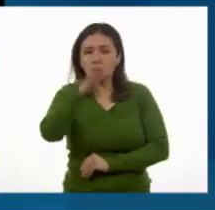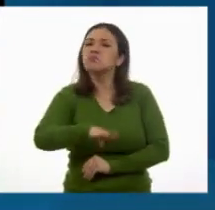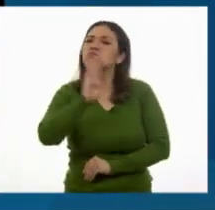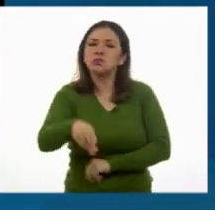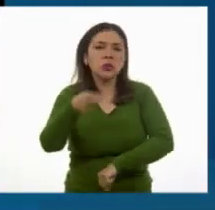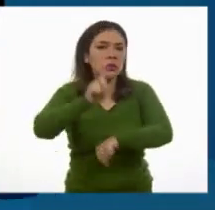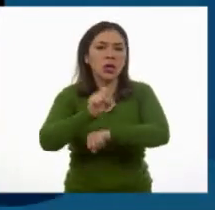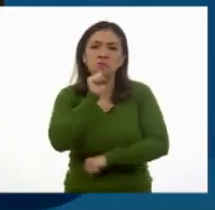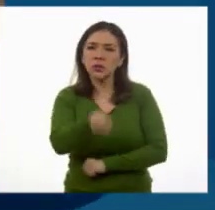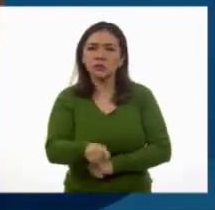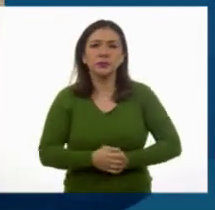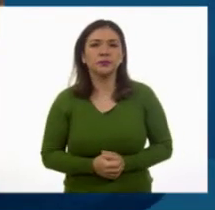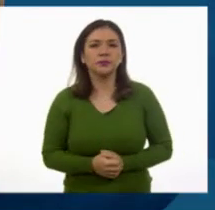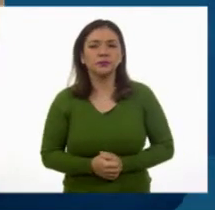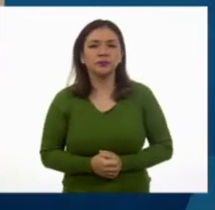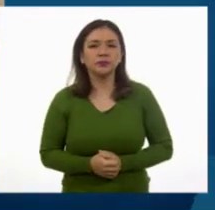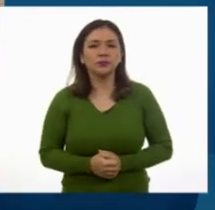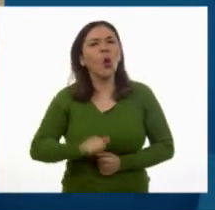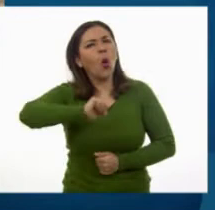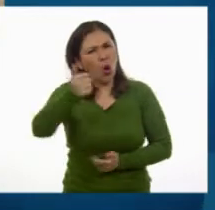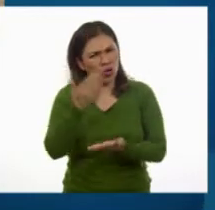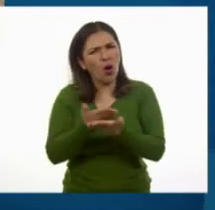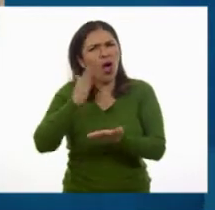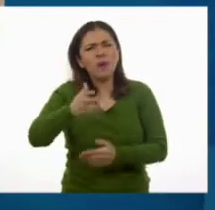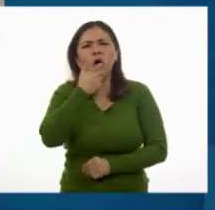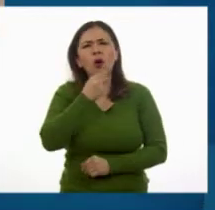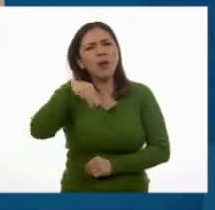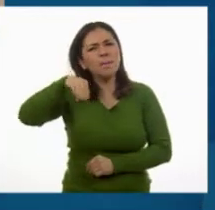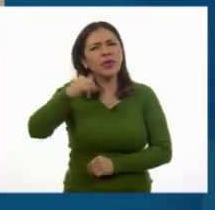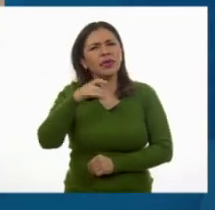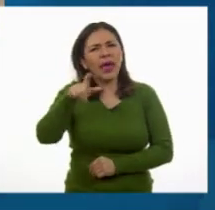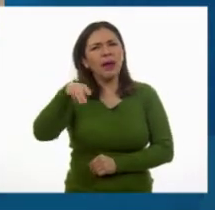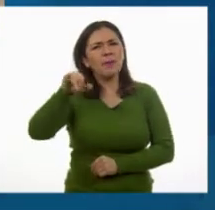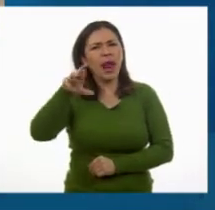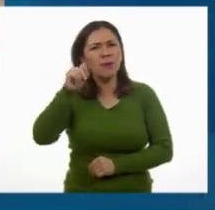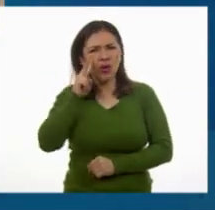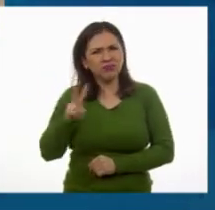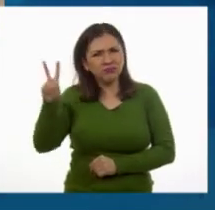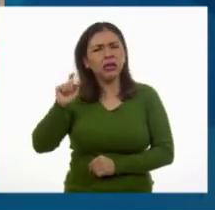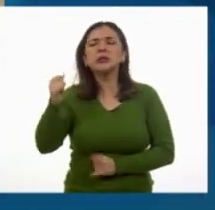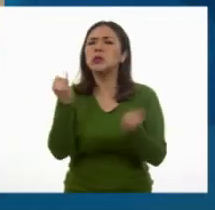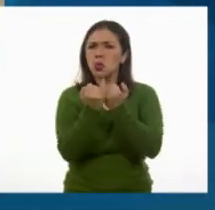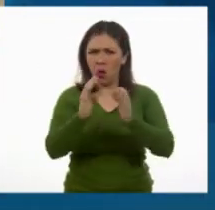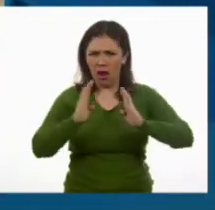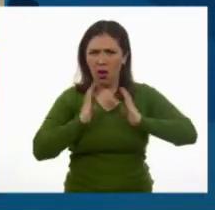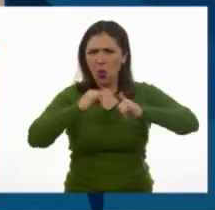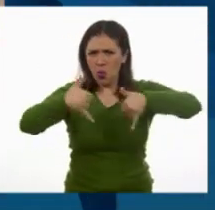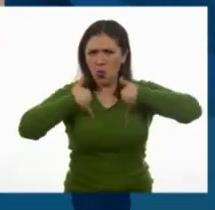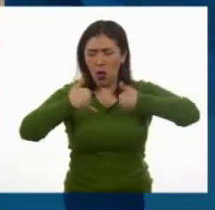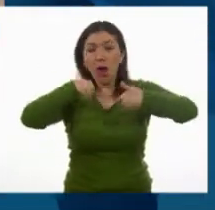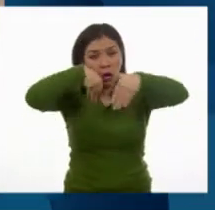batalla. Un caso aparte es Miguel Miramón, quien también era cadete y se